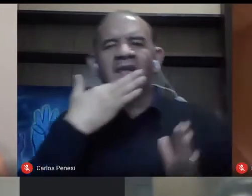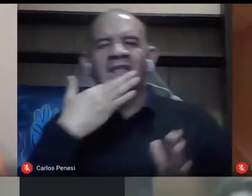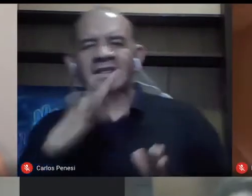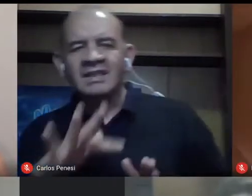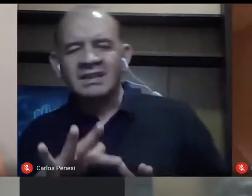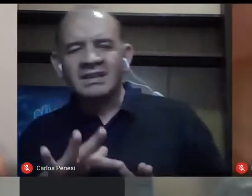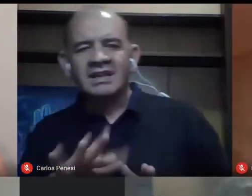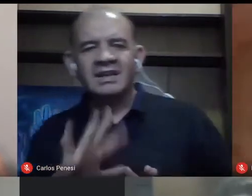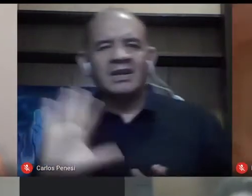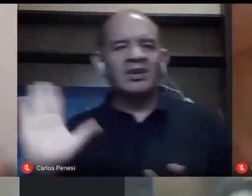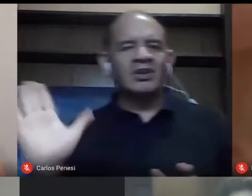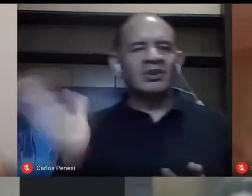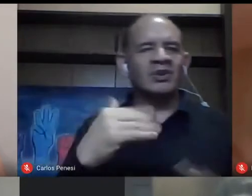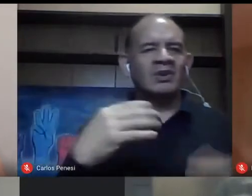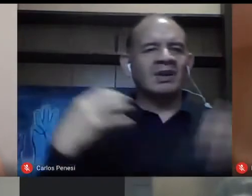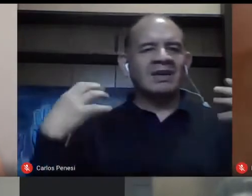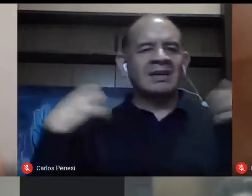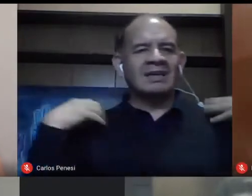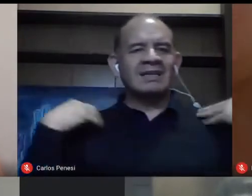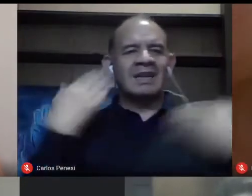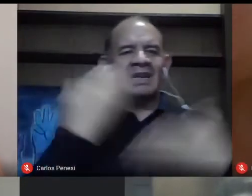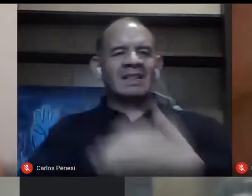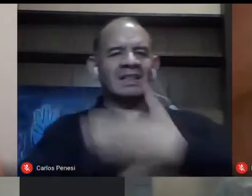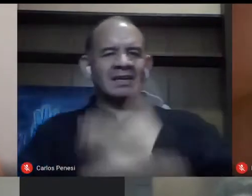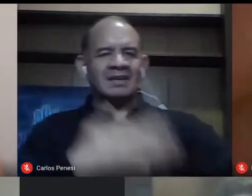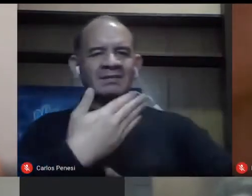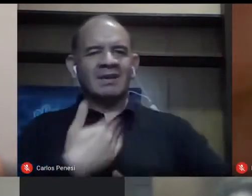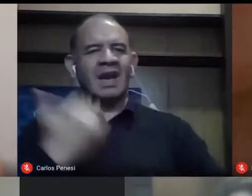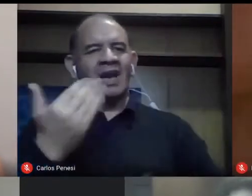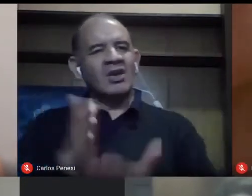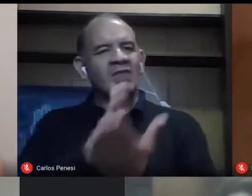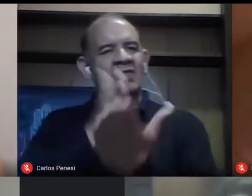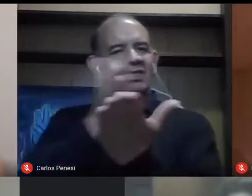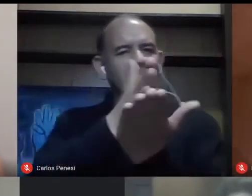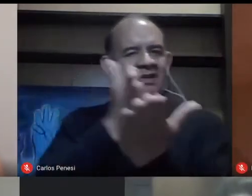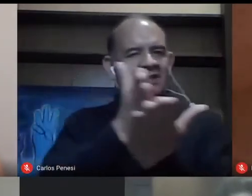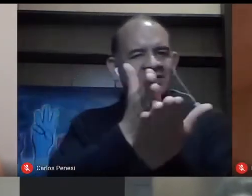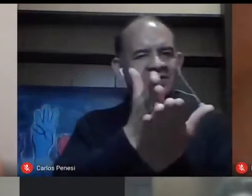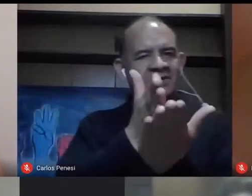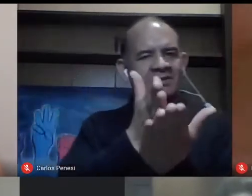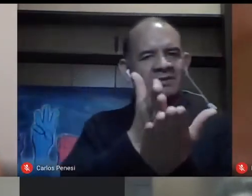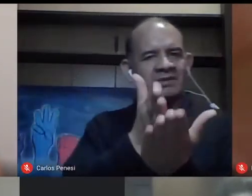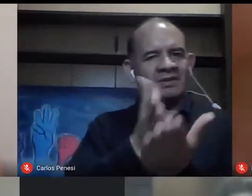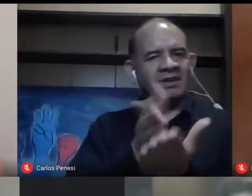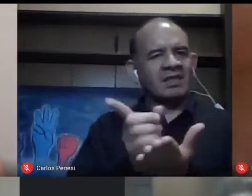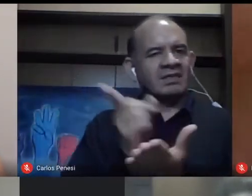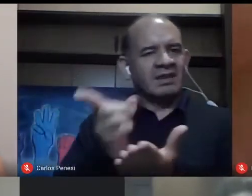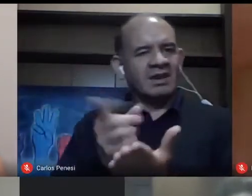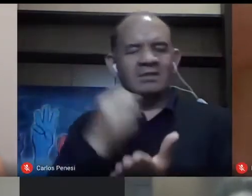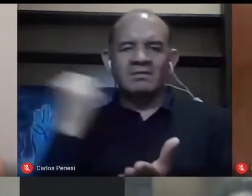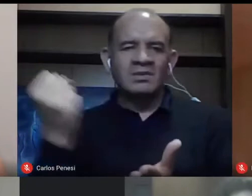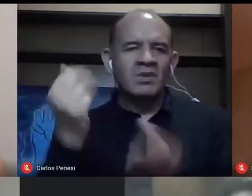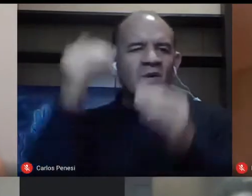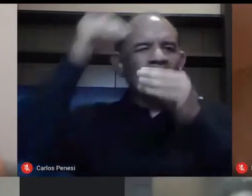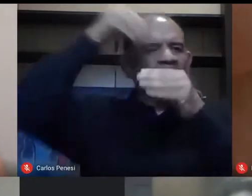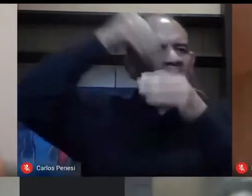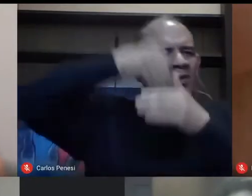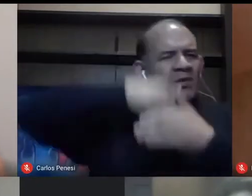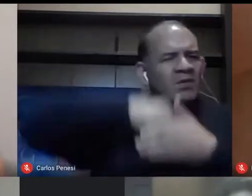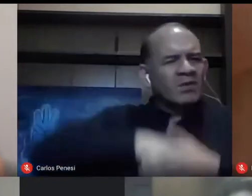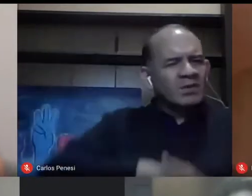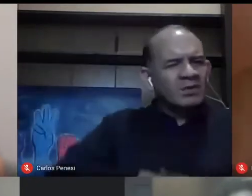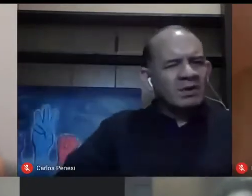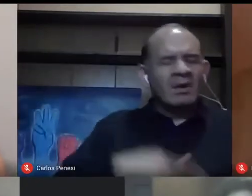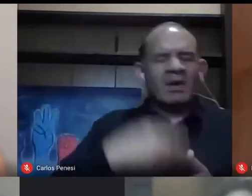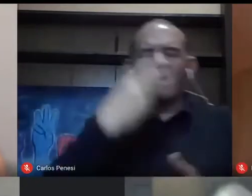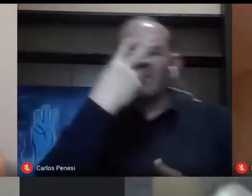integralmente, en tanto ampliación de derechos. Y ahí también profundizar en la discapacidad visual, que